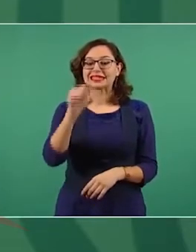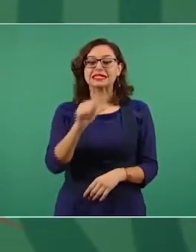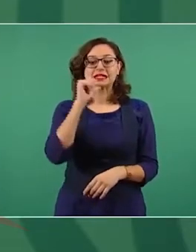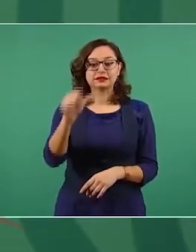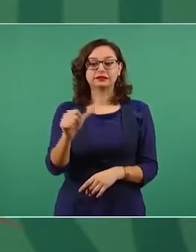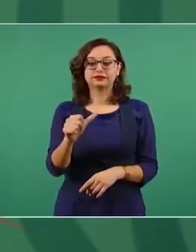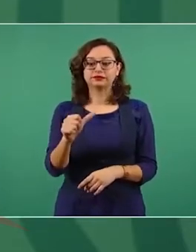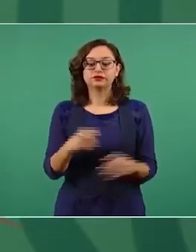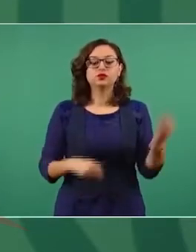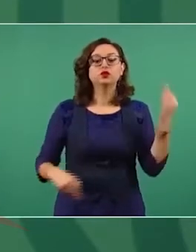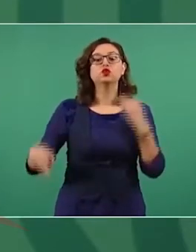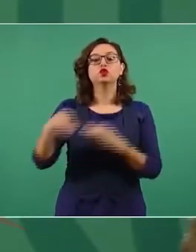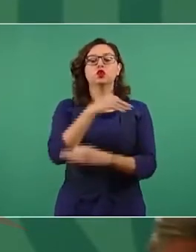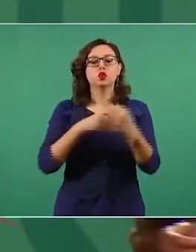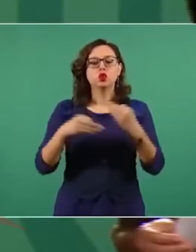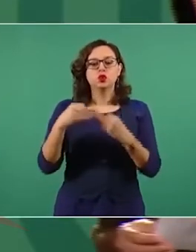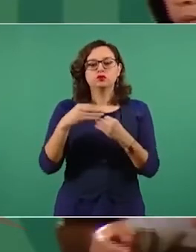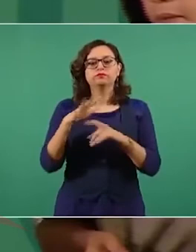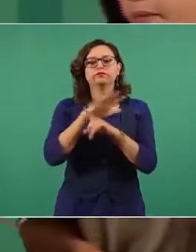todo por la razón y el derecho.